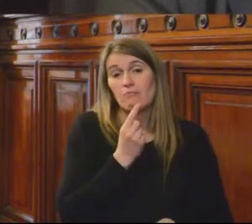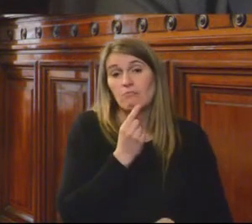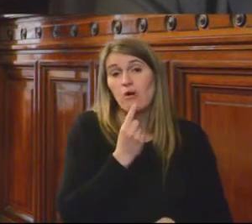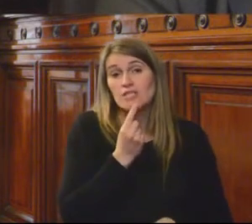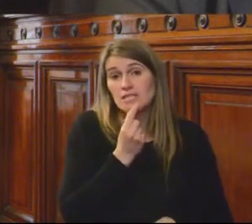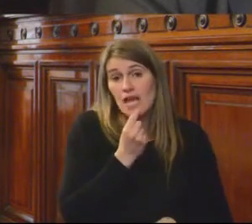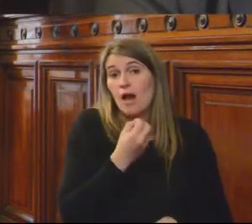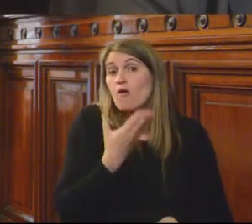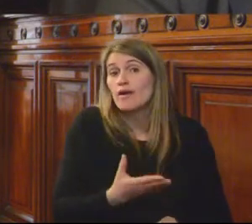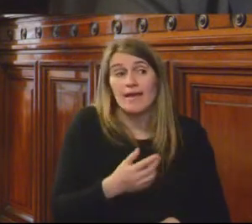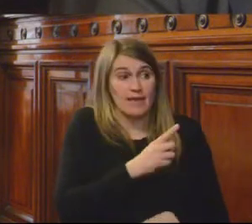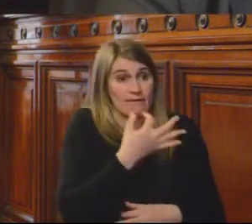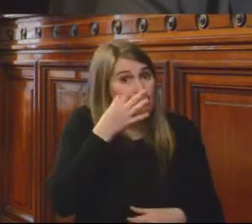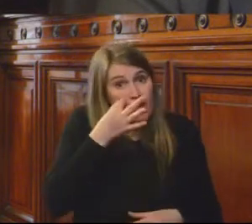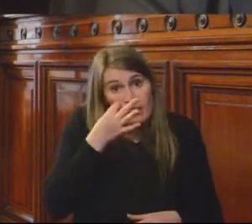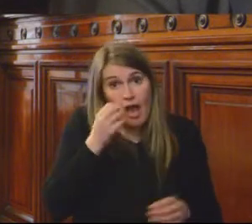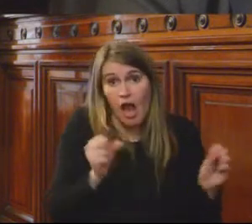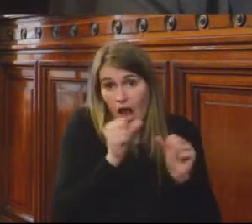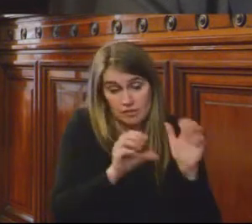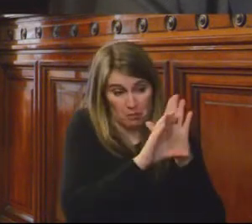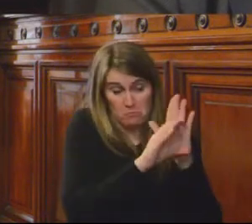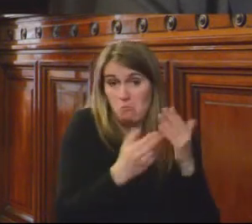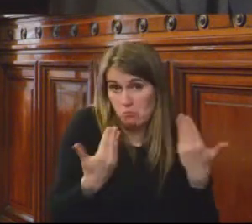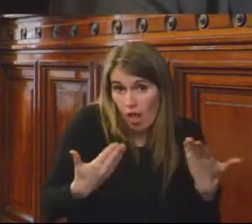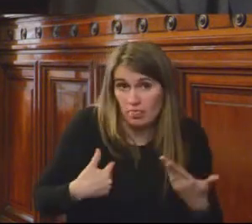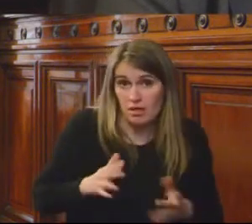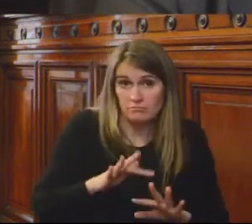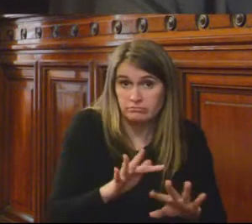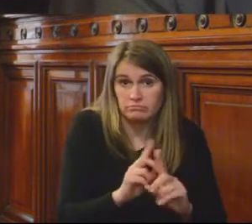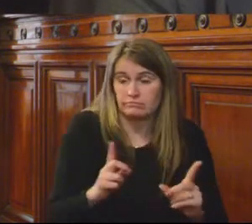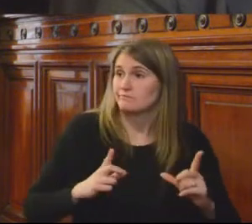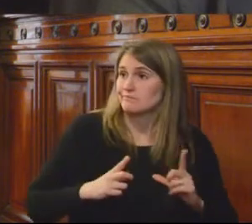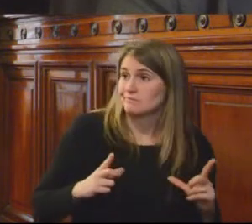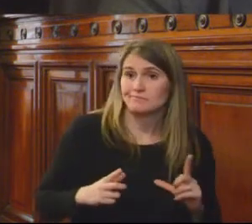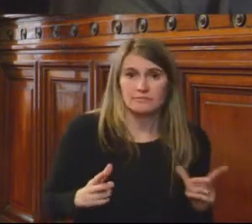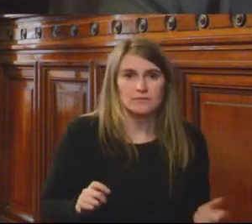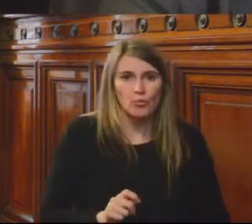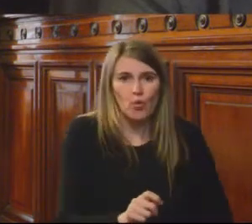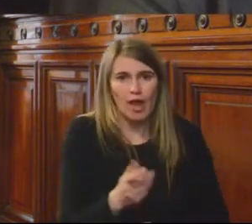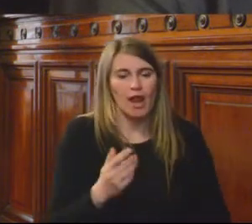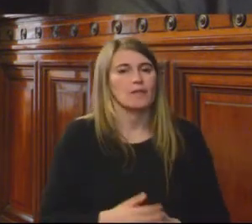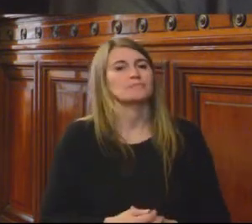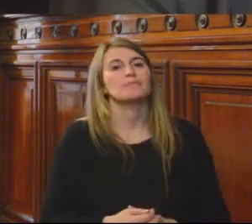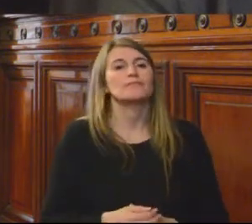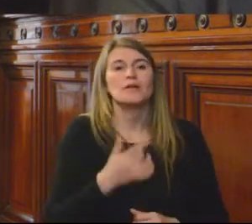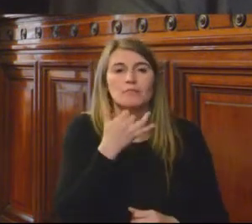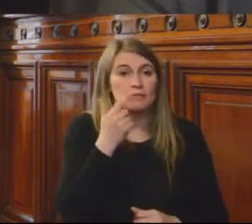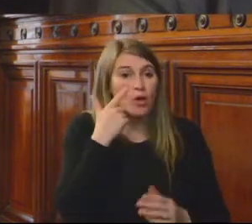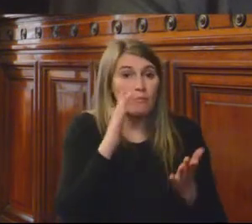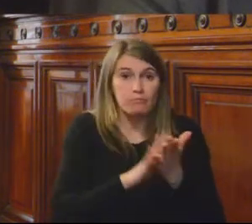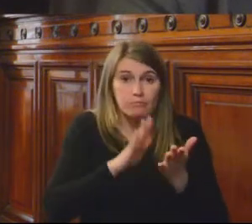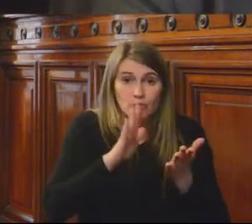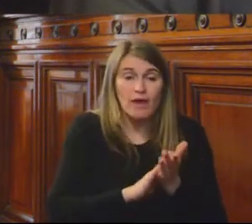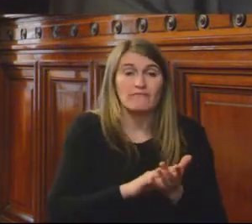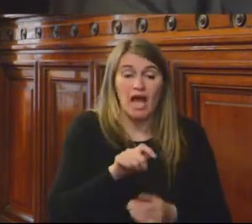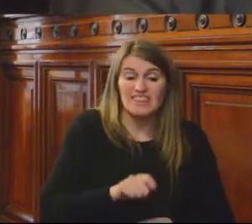Constitución les permite hacer. Esto es importante porque si alguna prueba existe de que los